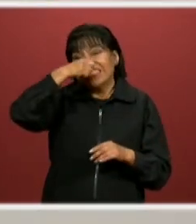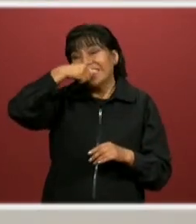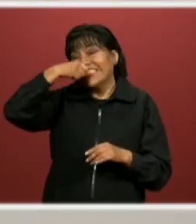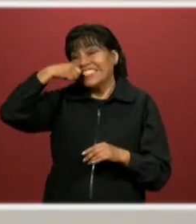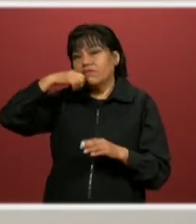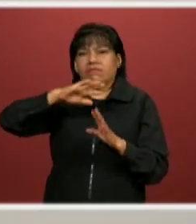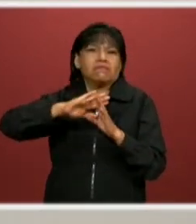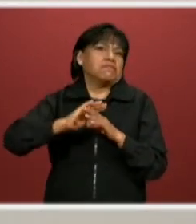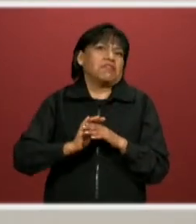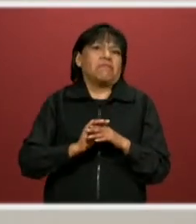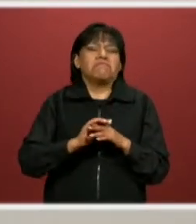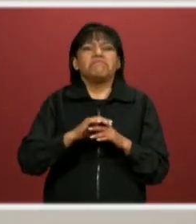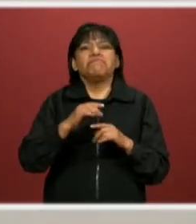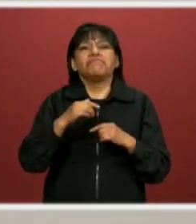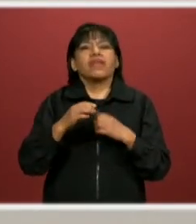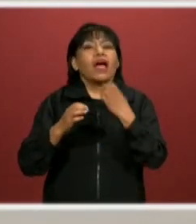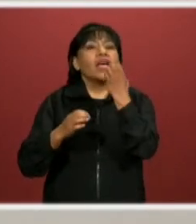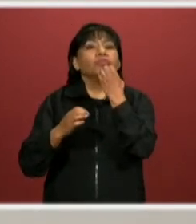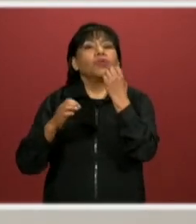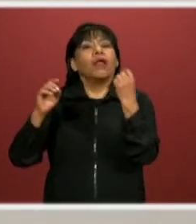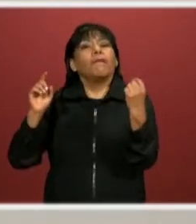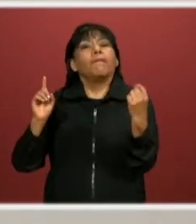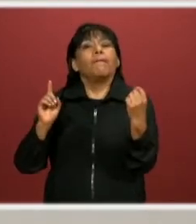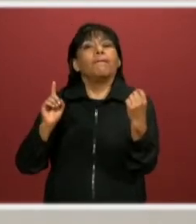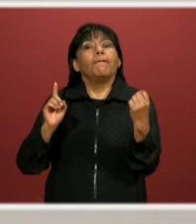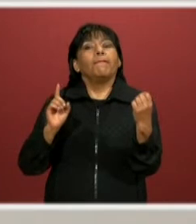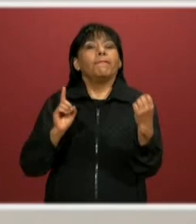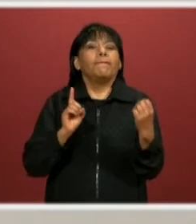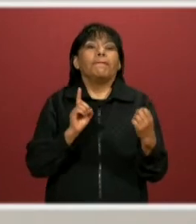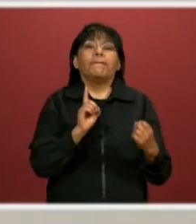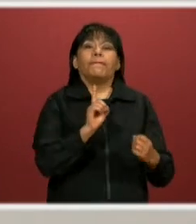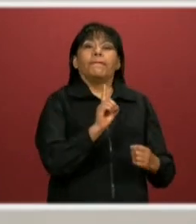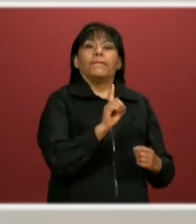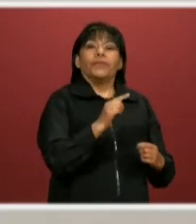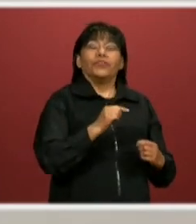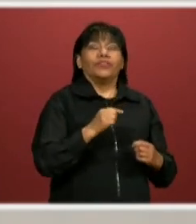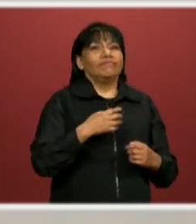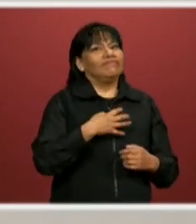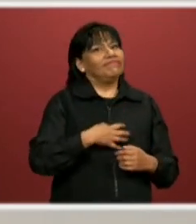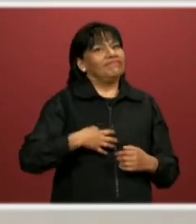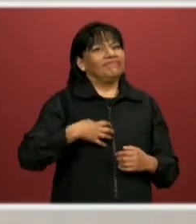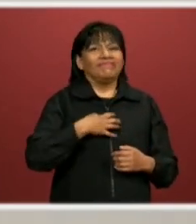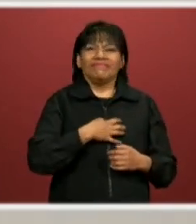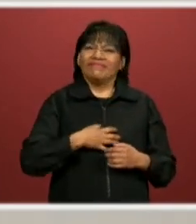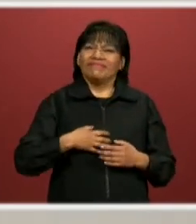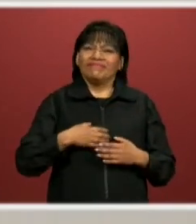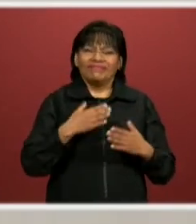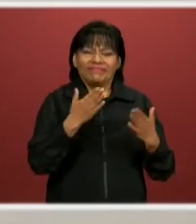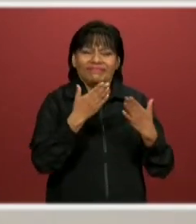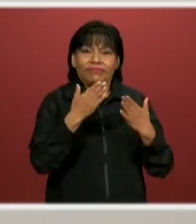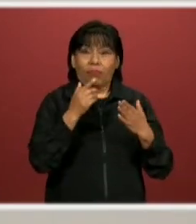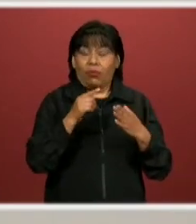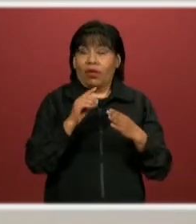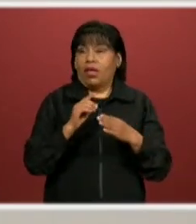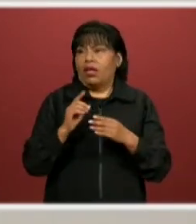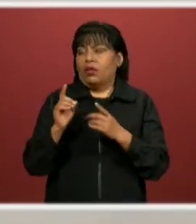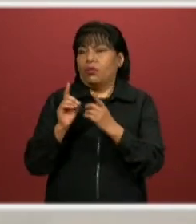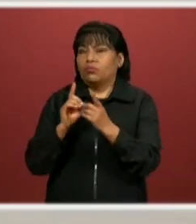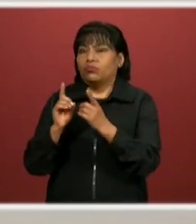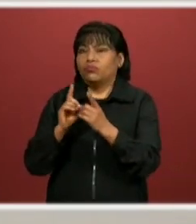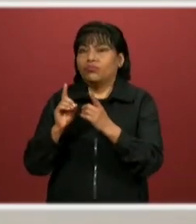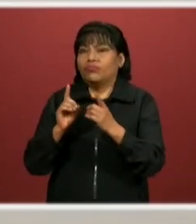a la escuela me voy a la escuela muy contento con muchas ganas de estudiar porque quería llevar a mis compañeritos